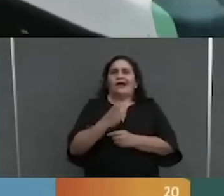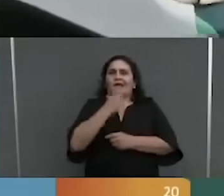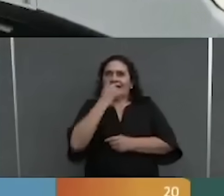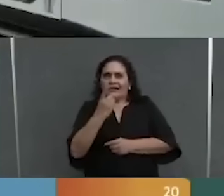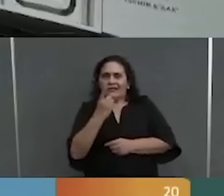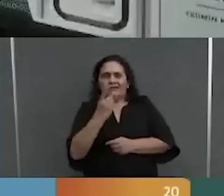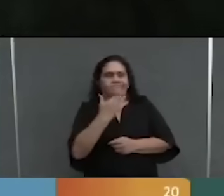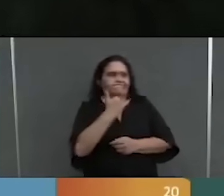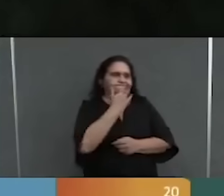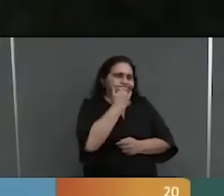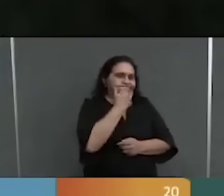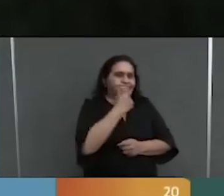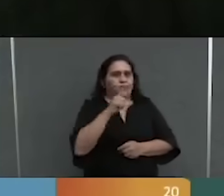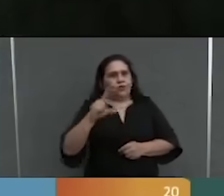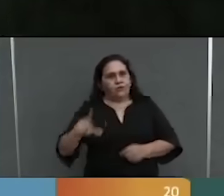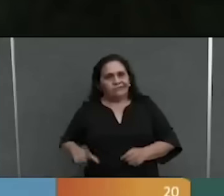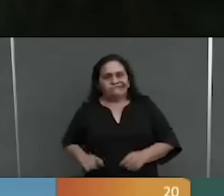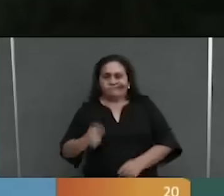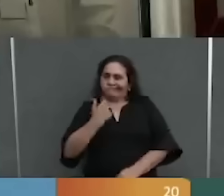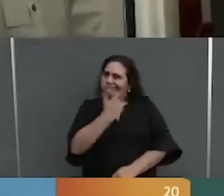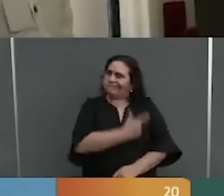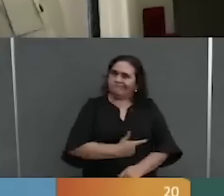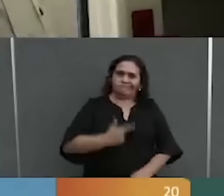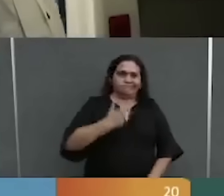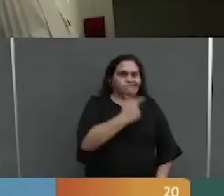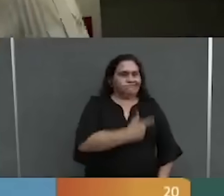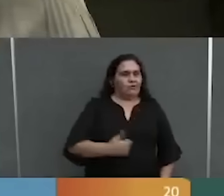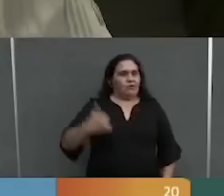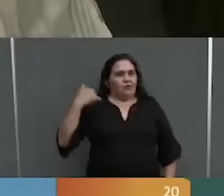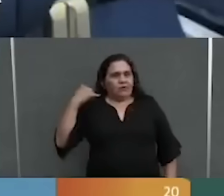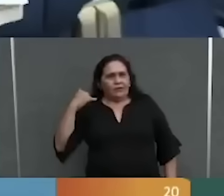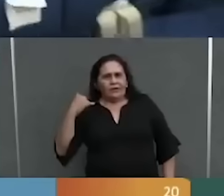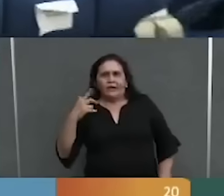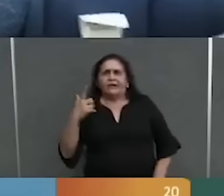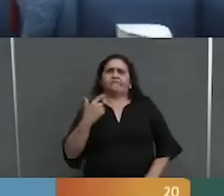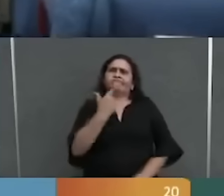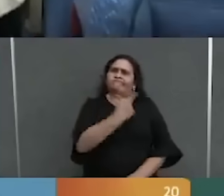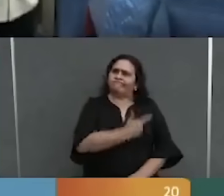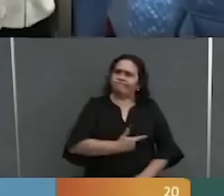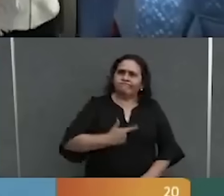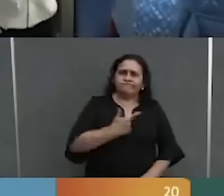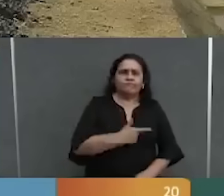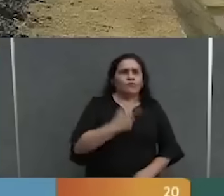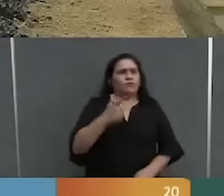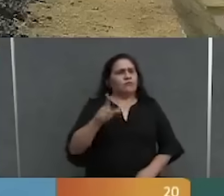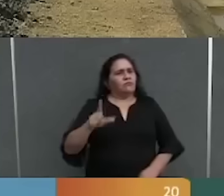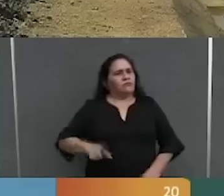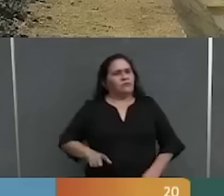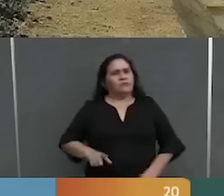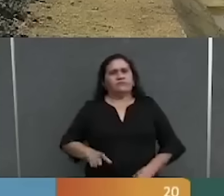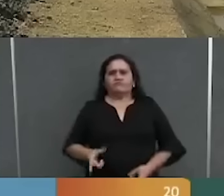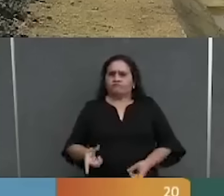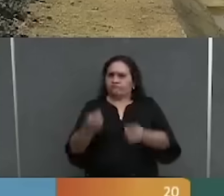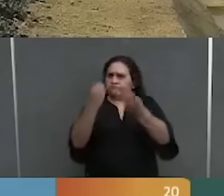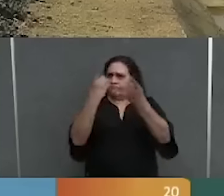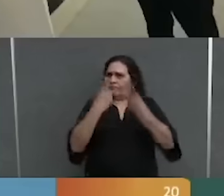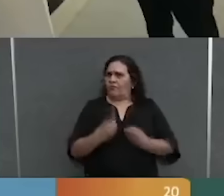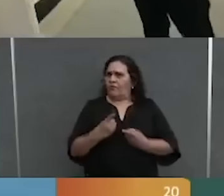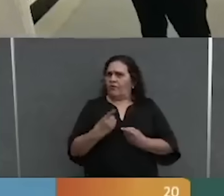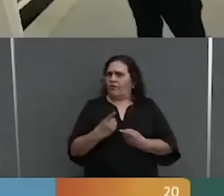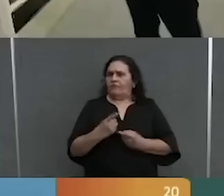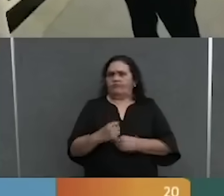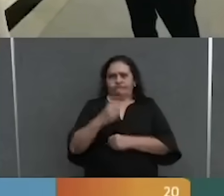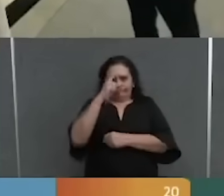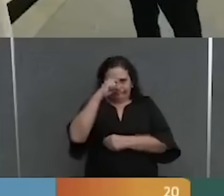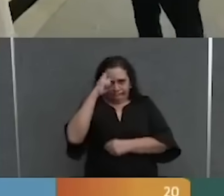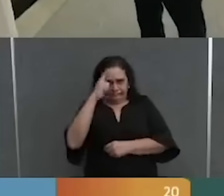gobernador, nos encanta Yucatán, nos encanta que sea el estado más seguro, nos encanta que su gobierno dé facilidades, nos encanta que hay un capital